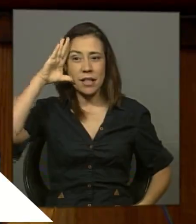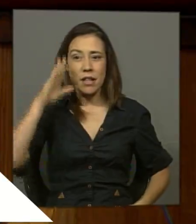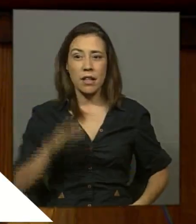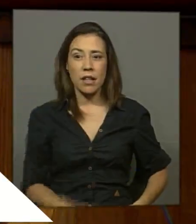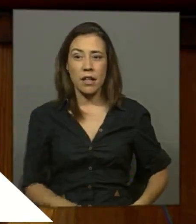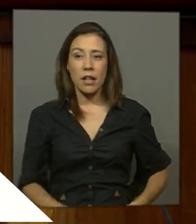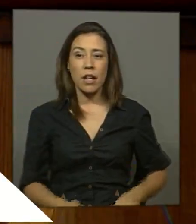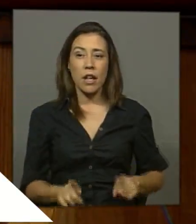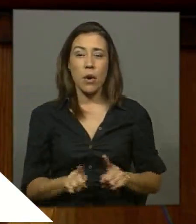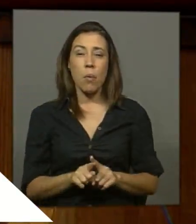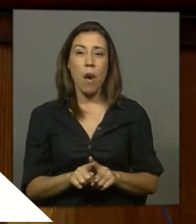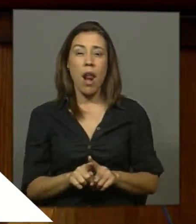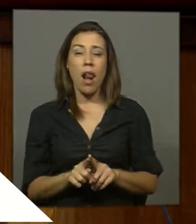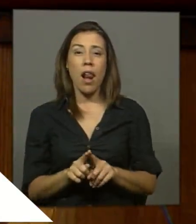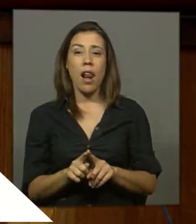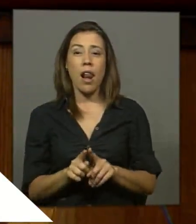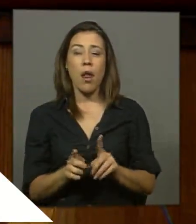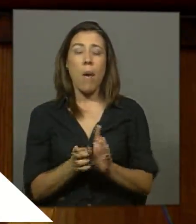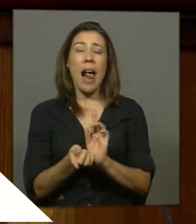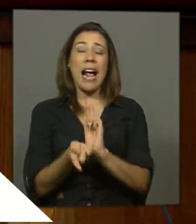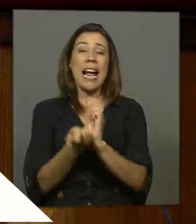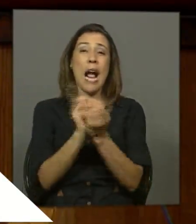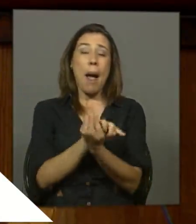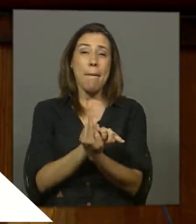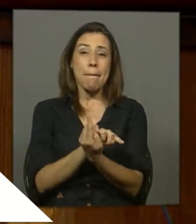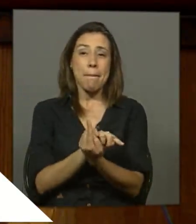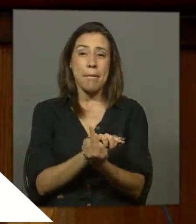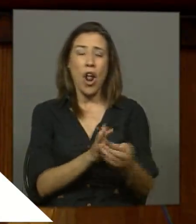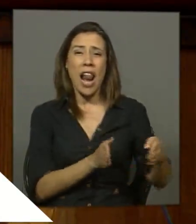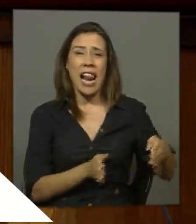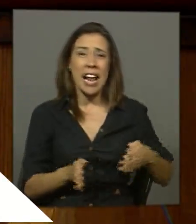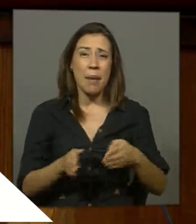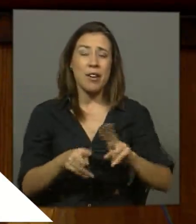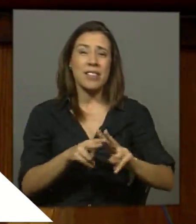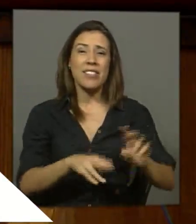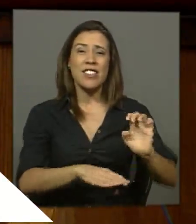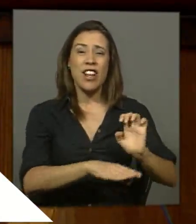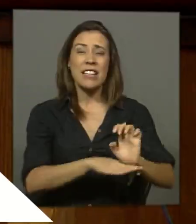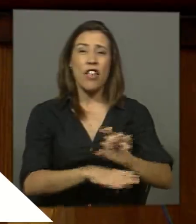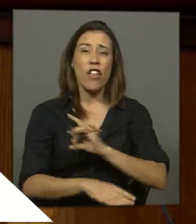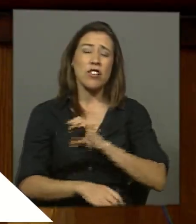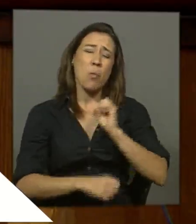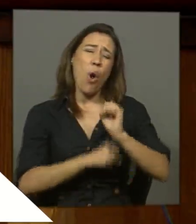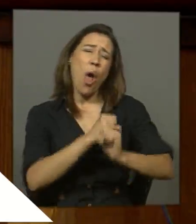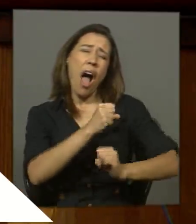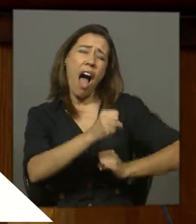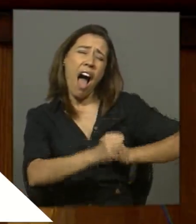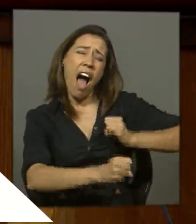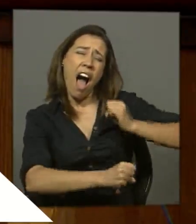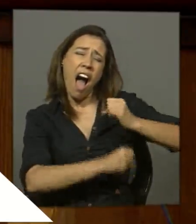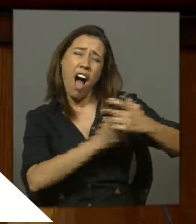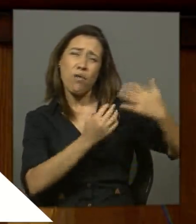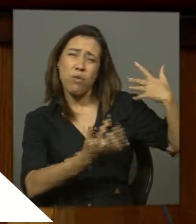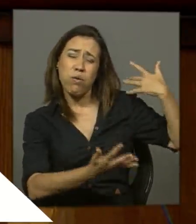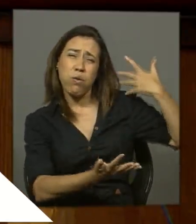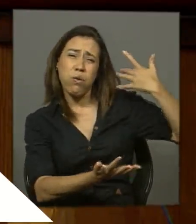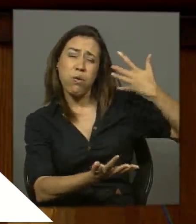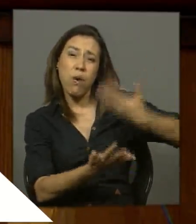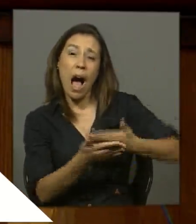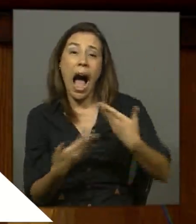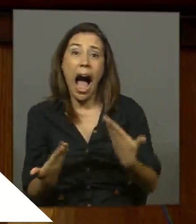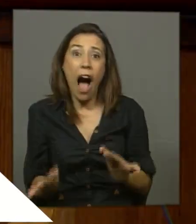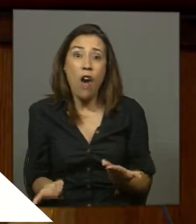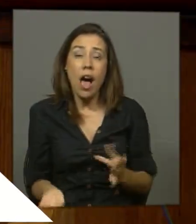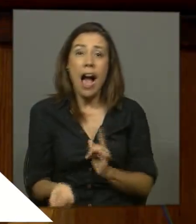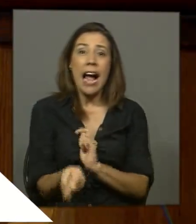ha dado vuelta el camino del que venía el estado chileno durante décadas y siglos lo ha